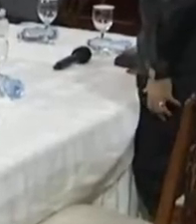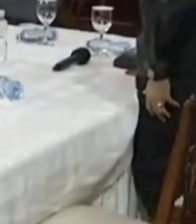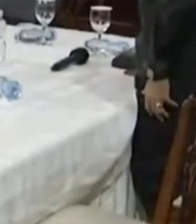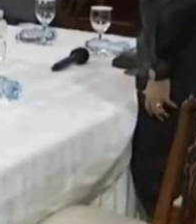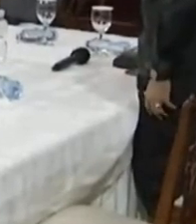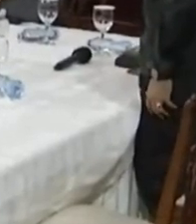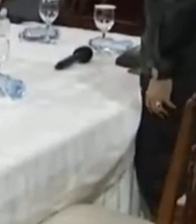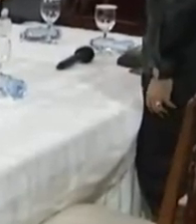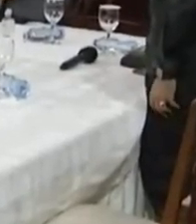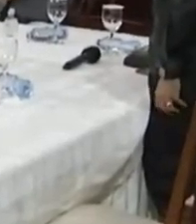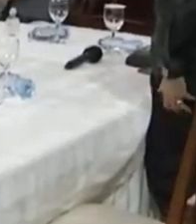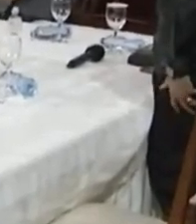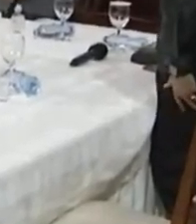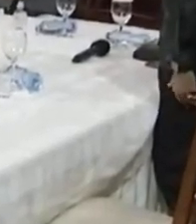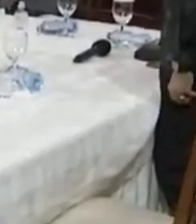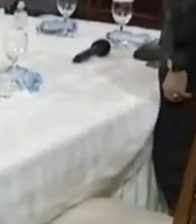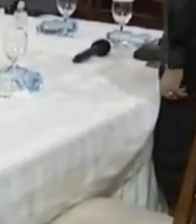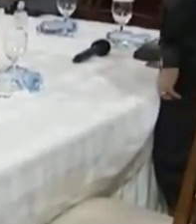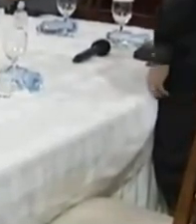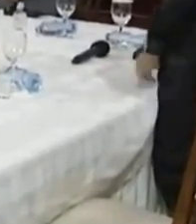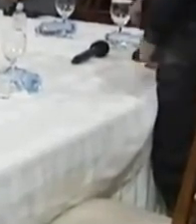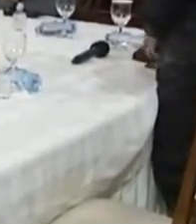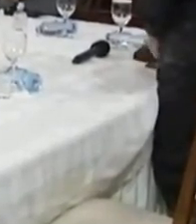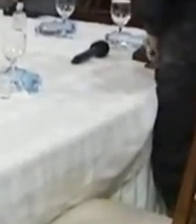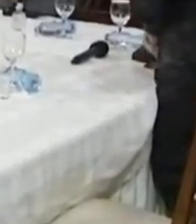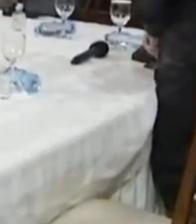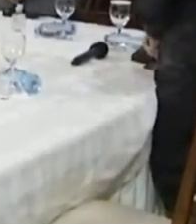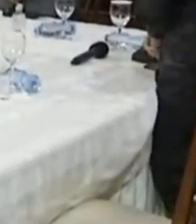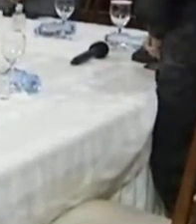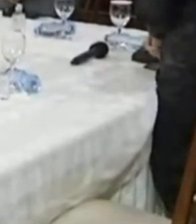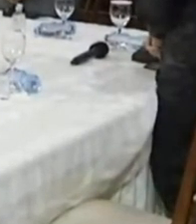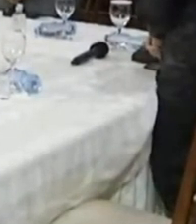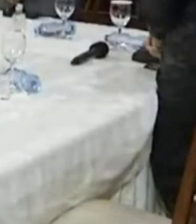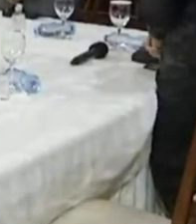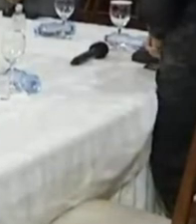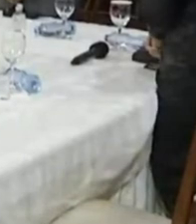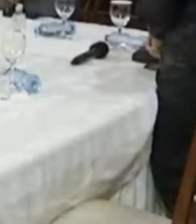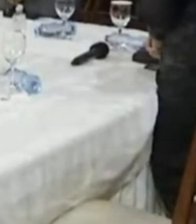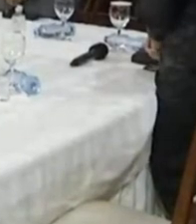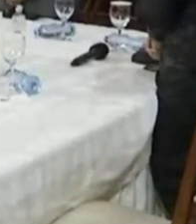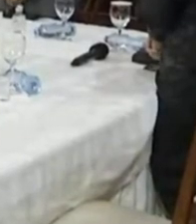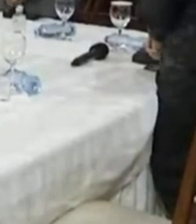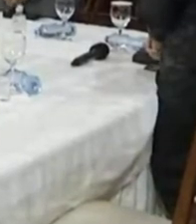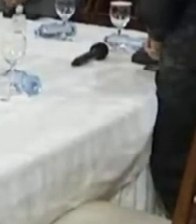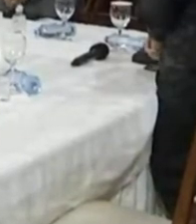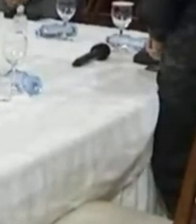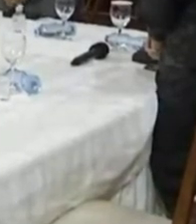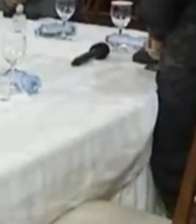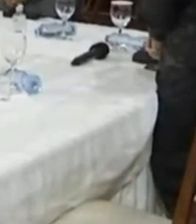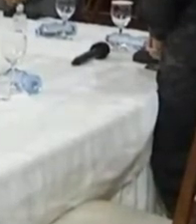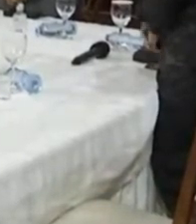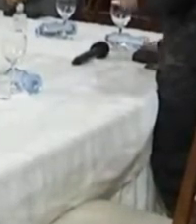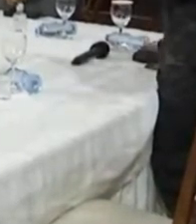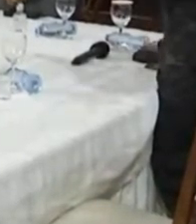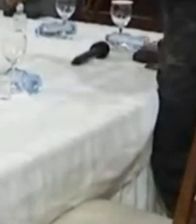La excelentísima vicepresidenta constitucional de la República Dominicana, señora Raquel Peña.